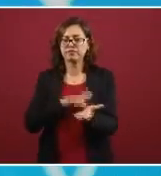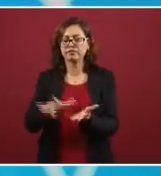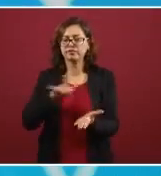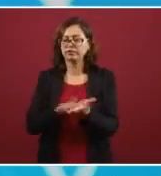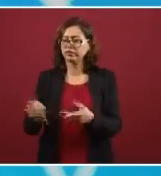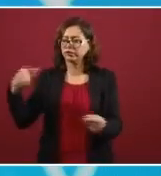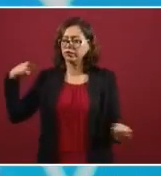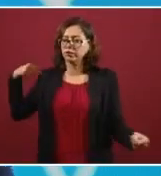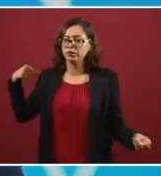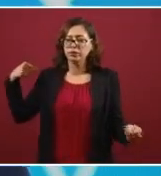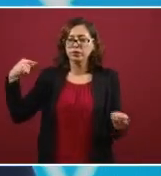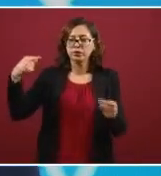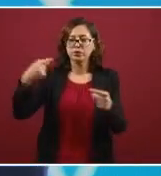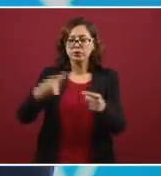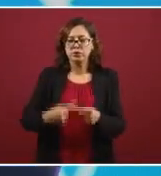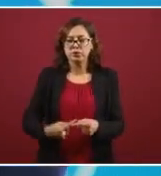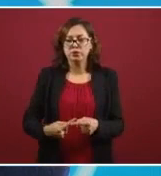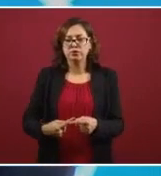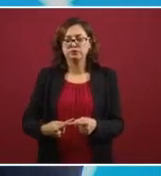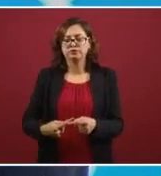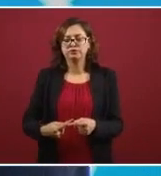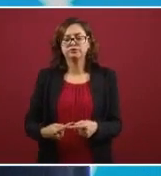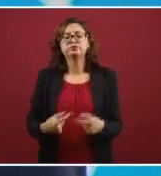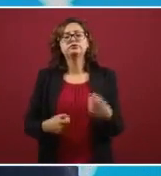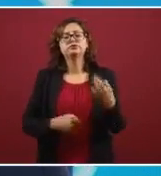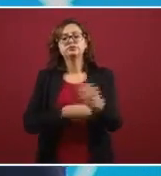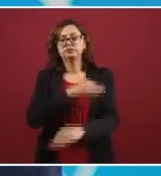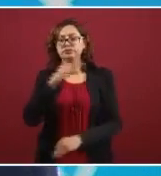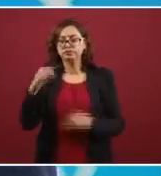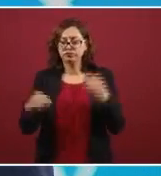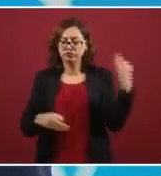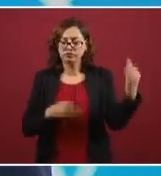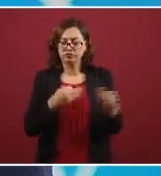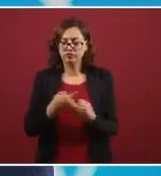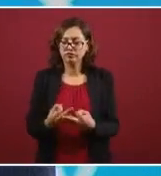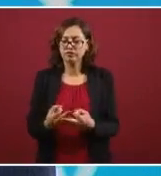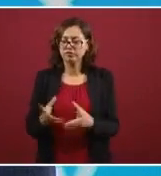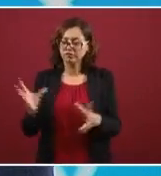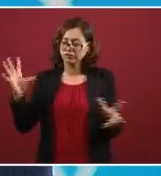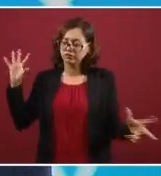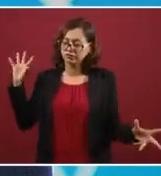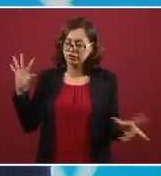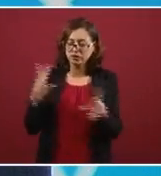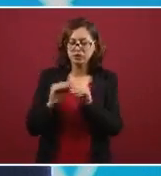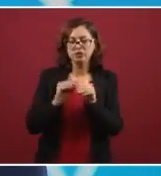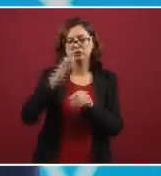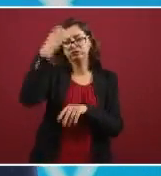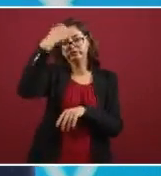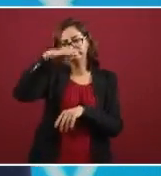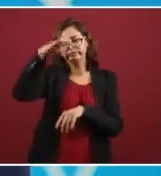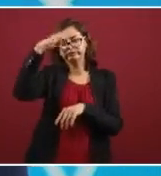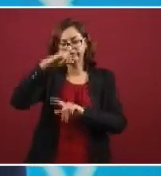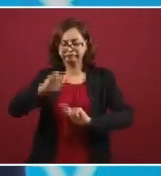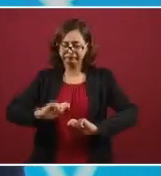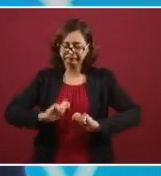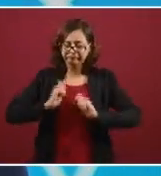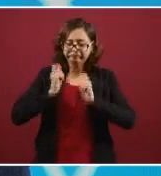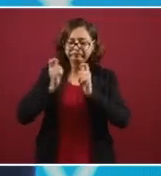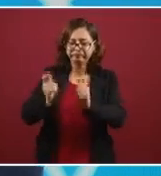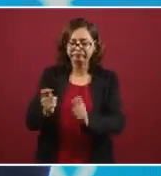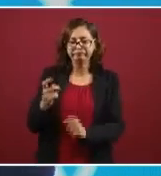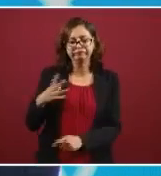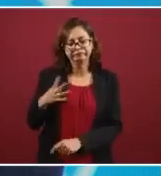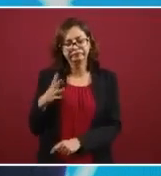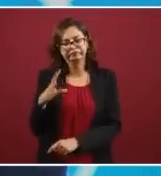Luisa. Es el compromiso de que todo aquello que hemos podido acumular en experiencia está a disposición.